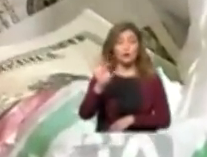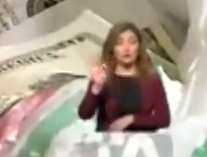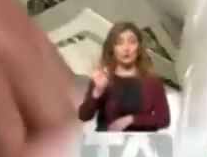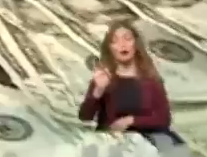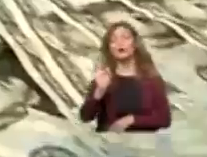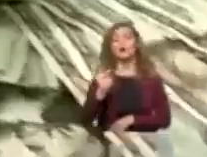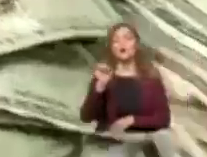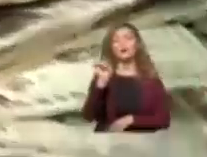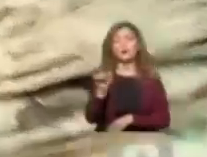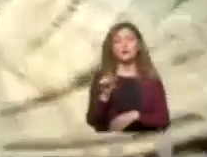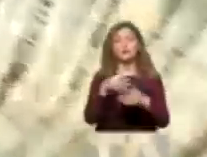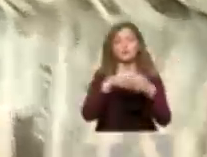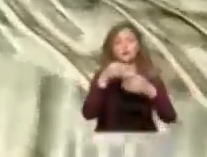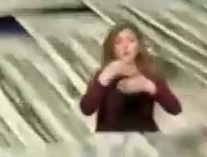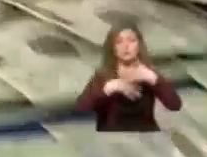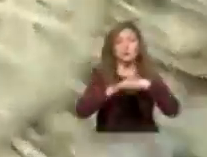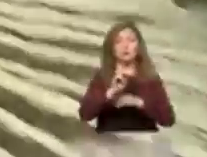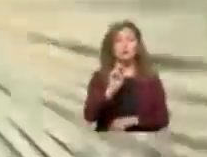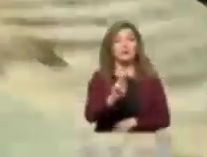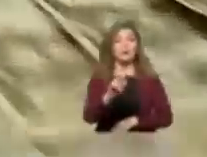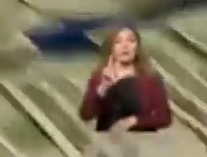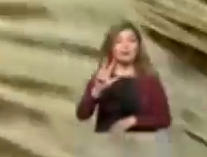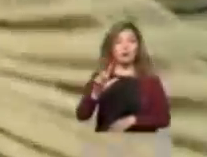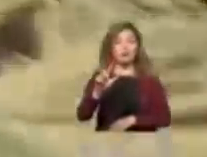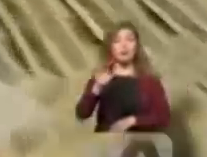20 dólares, que dan un total de